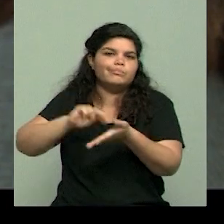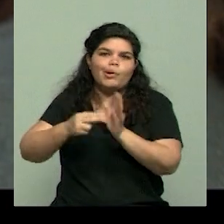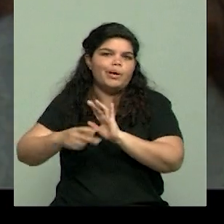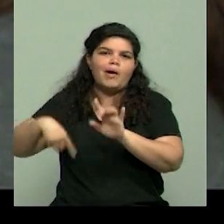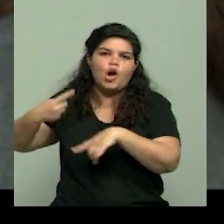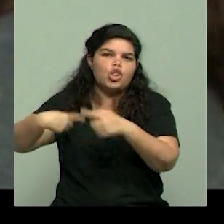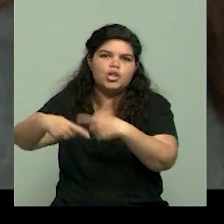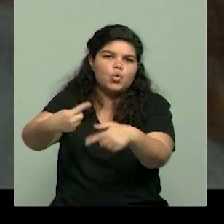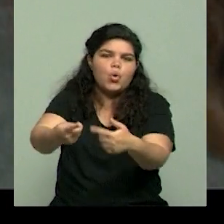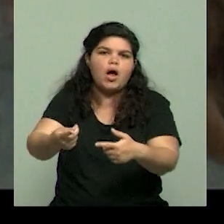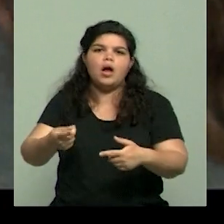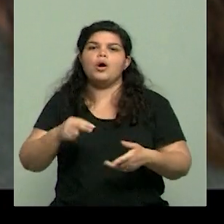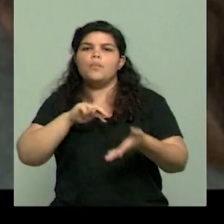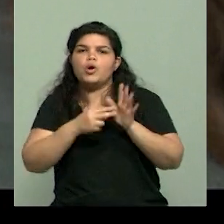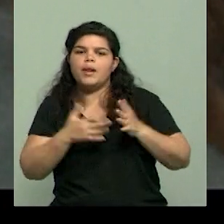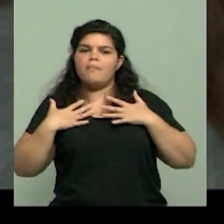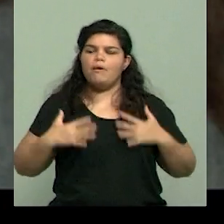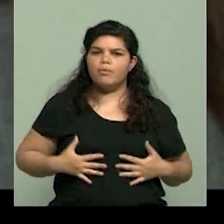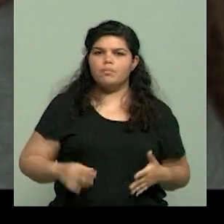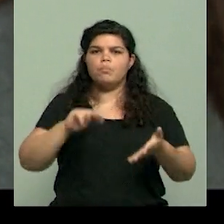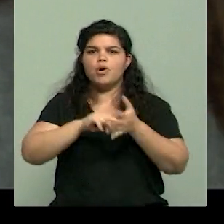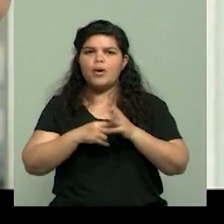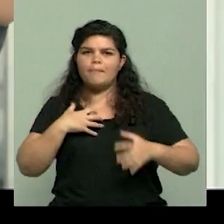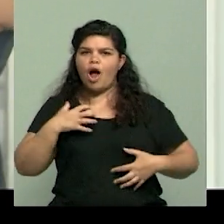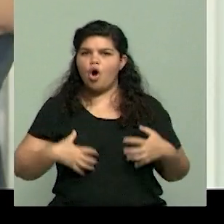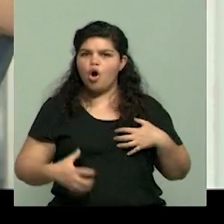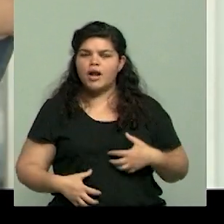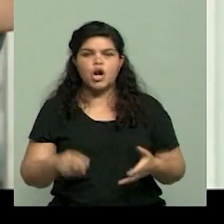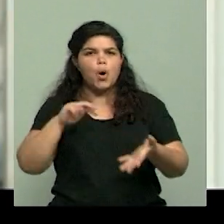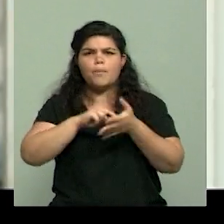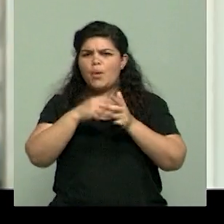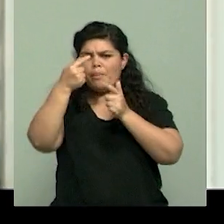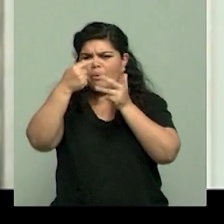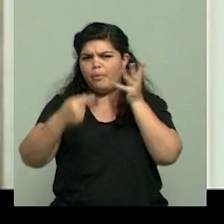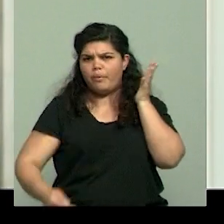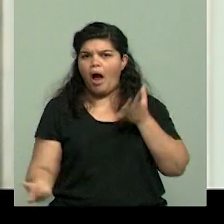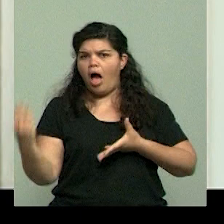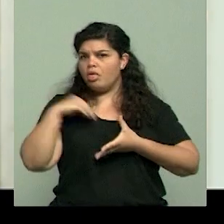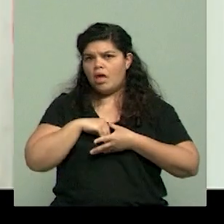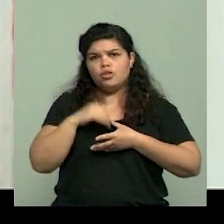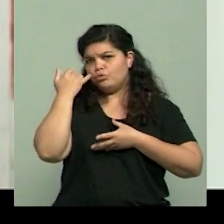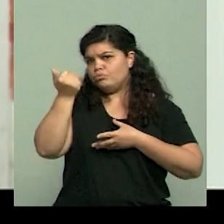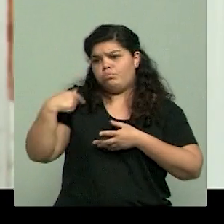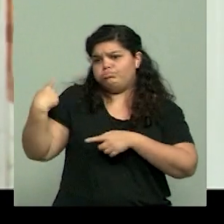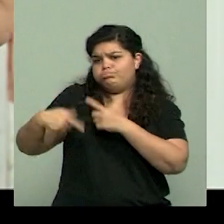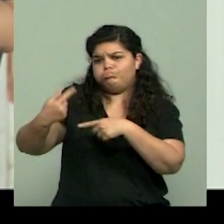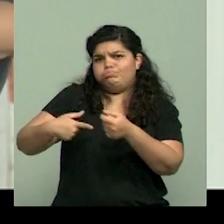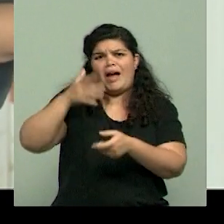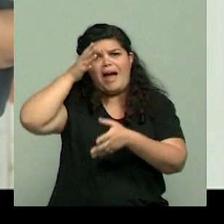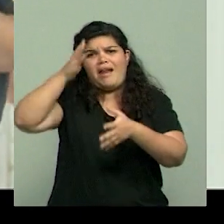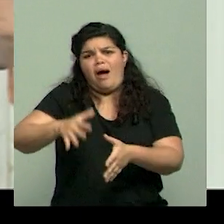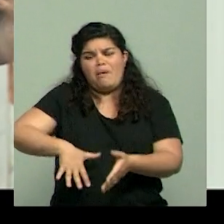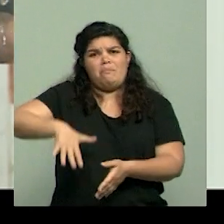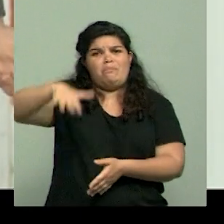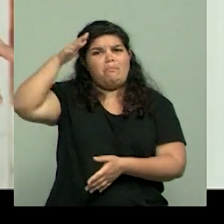problemas físicos, orgánicos, metabólicos también se van agravando. ¿Cómo influye el tema de